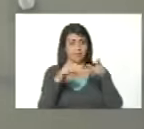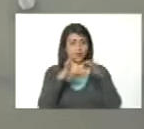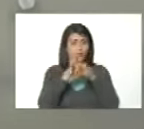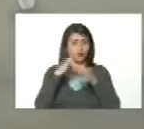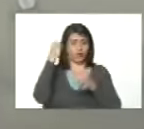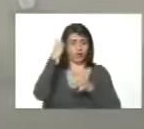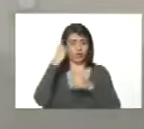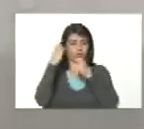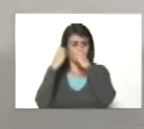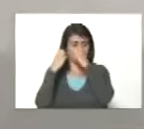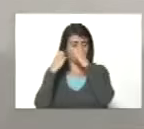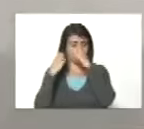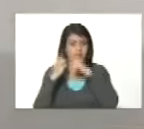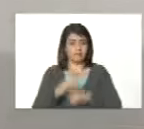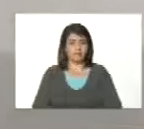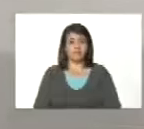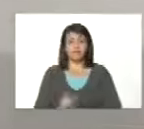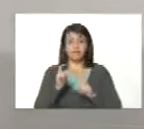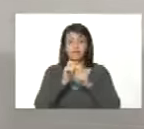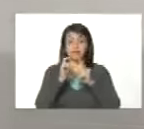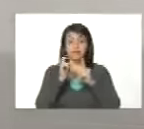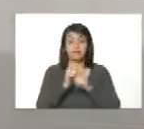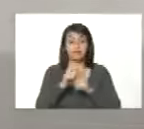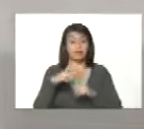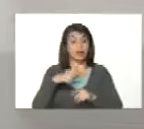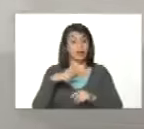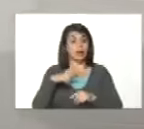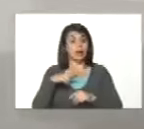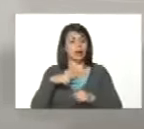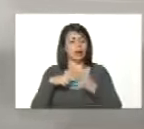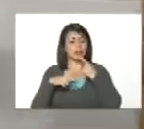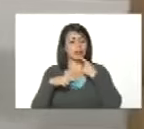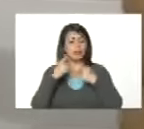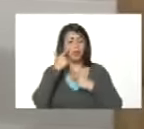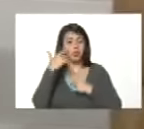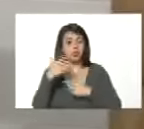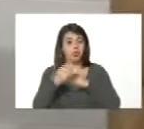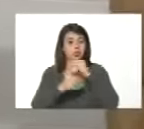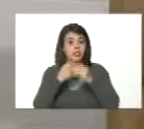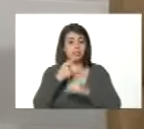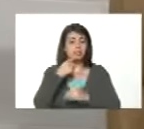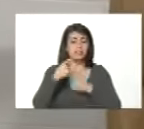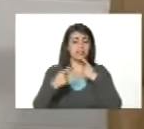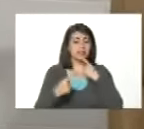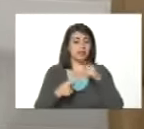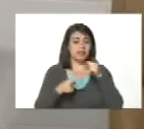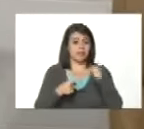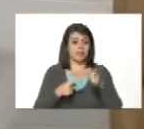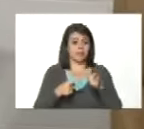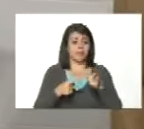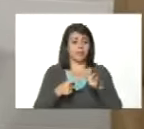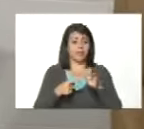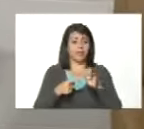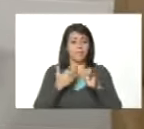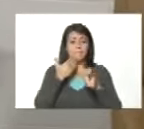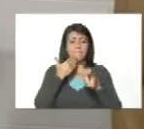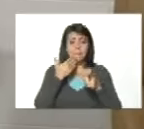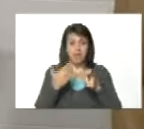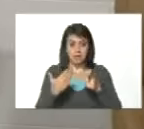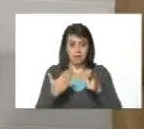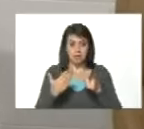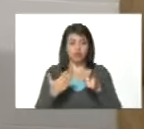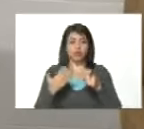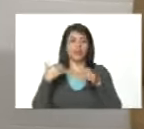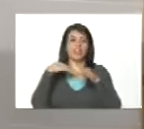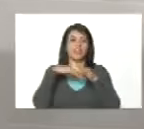Unión Europea. Con palabras mucho más elegantes que la que yo acostumbro usar, les dijo que se metieran su licencia por donde le